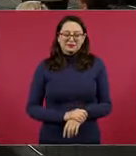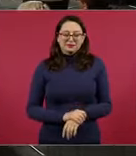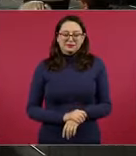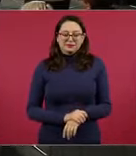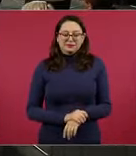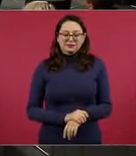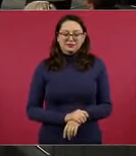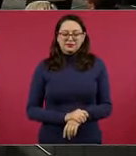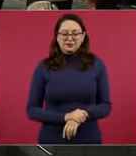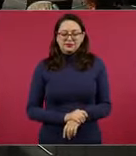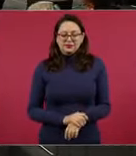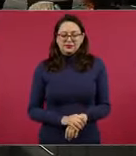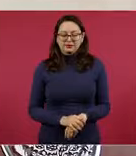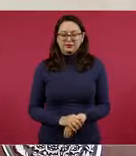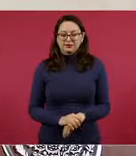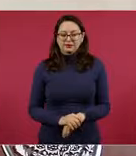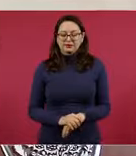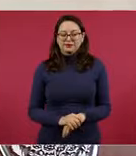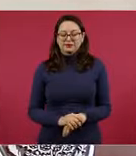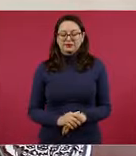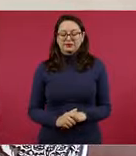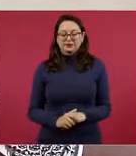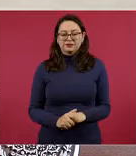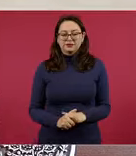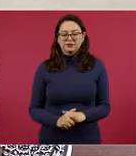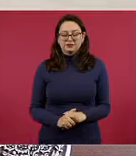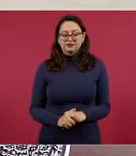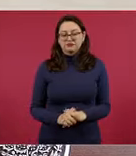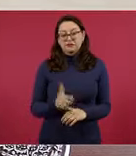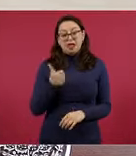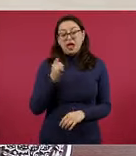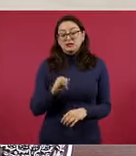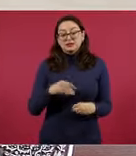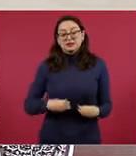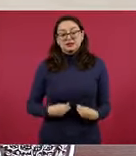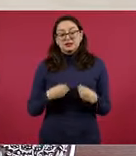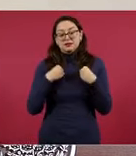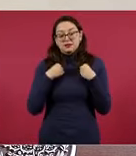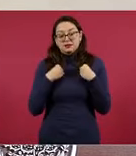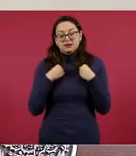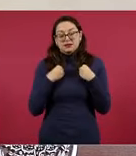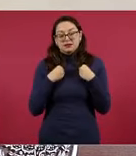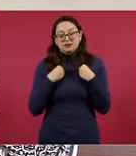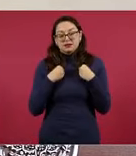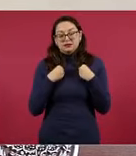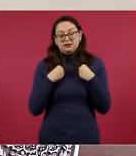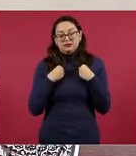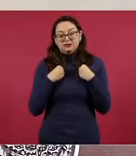Y esa es la vida. Y como